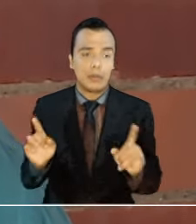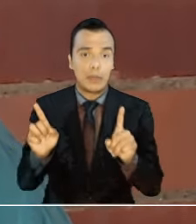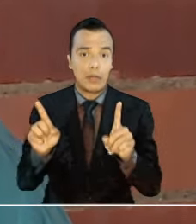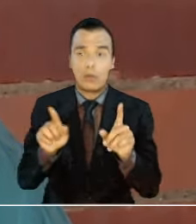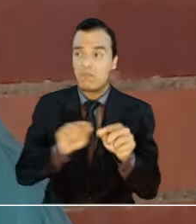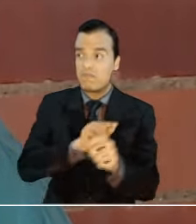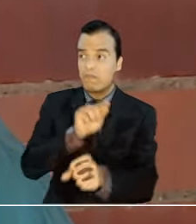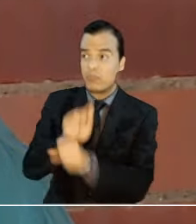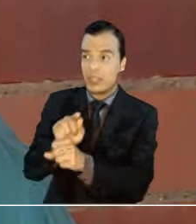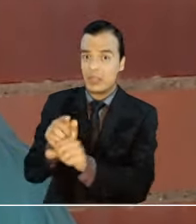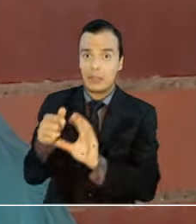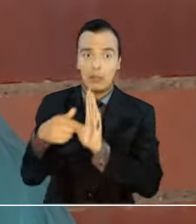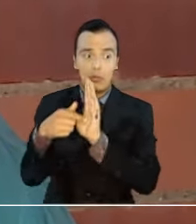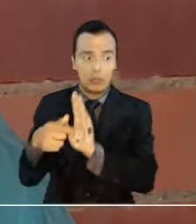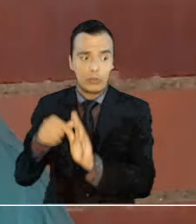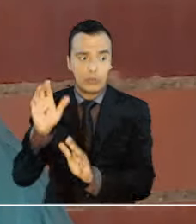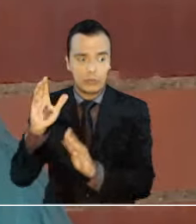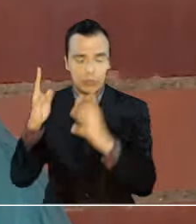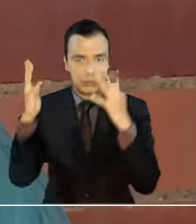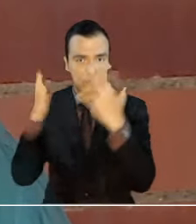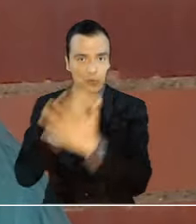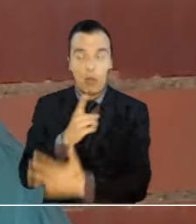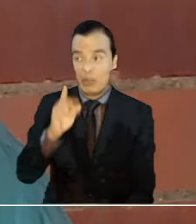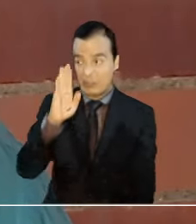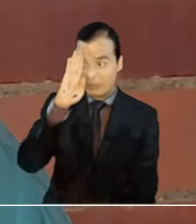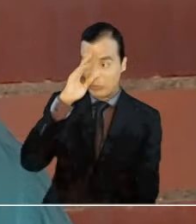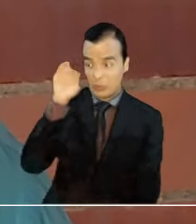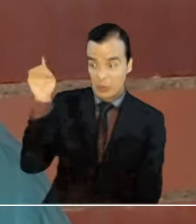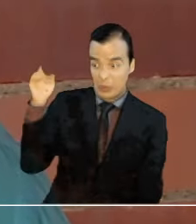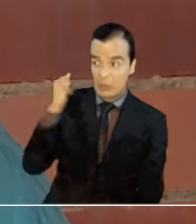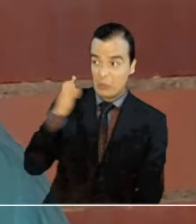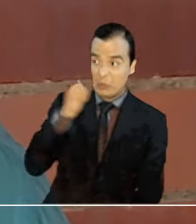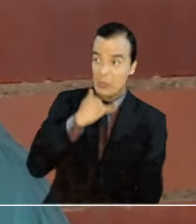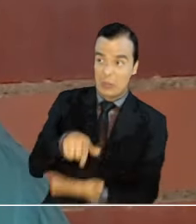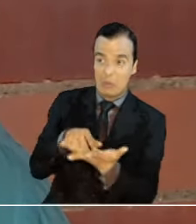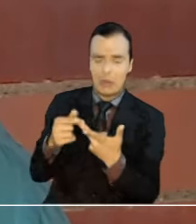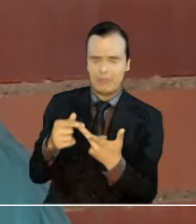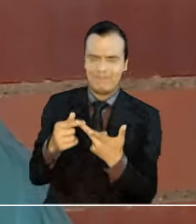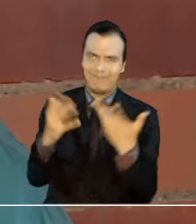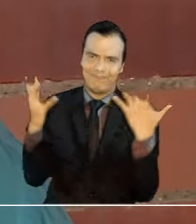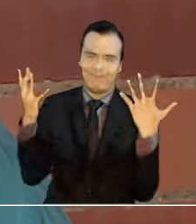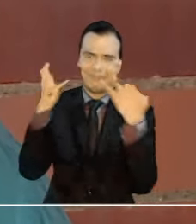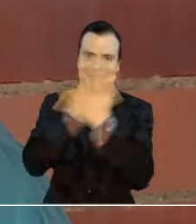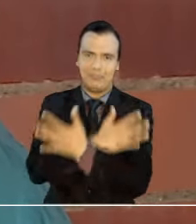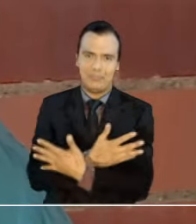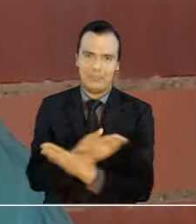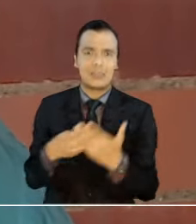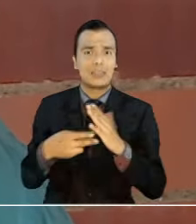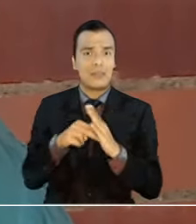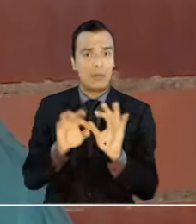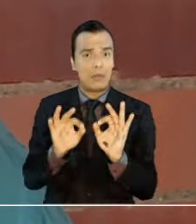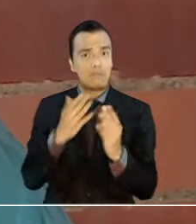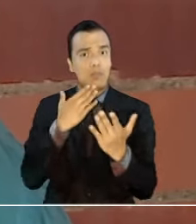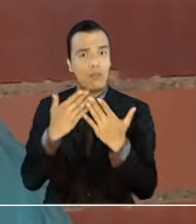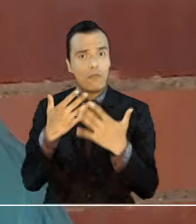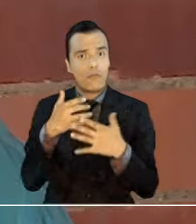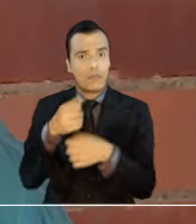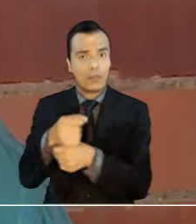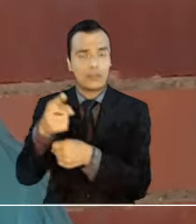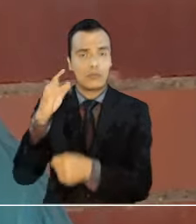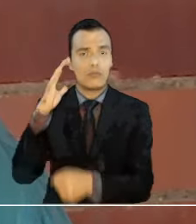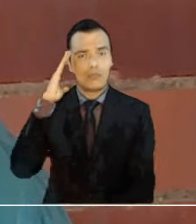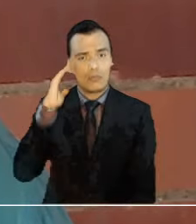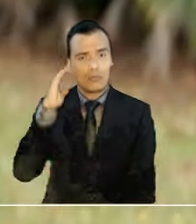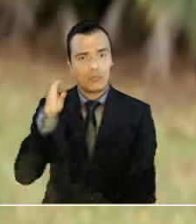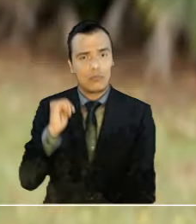sospecha infundada hacia ellos, ¿no? Digamos que él sienta que sienta confianza hacia el ente policía. Yo creo que falta construir más confianza entre fuerza pública